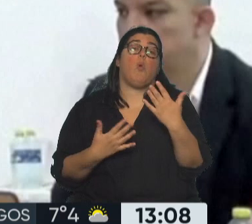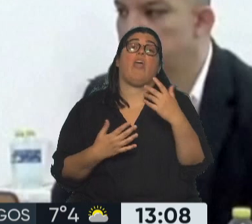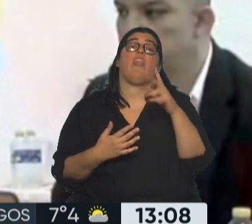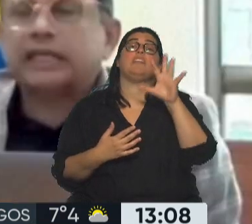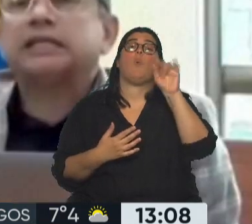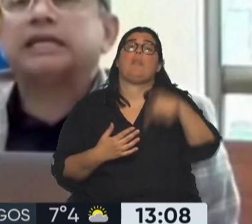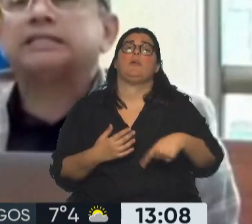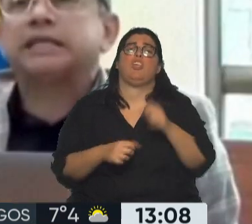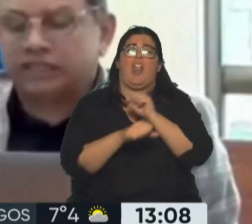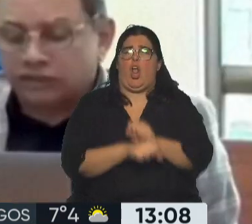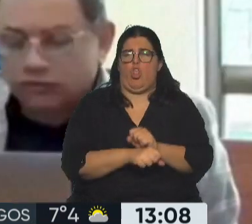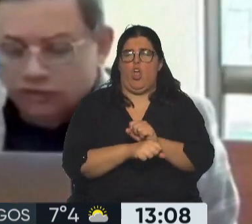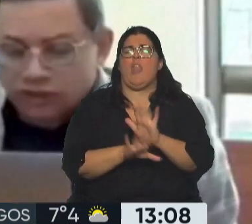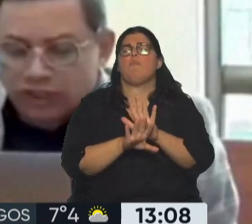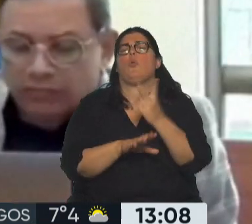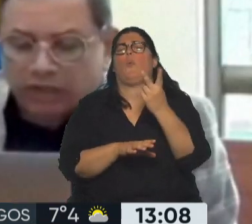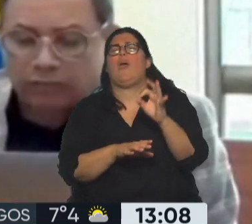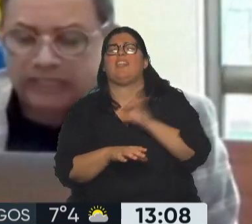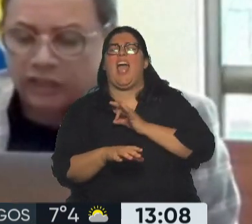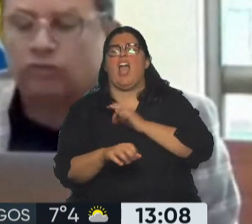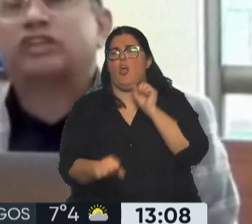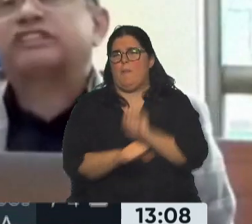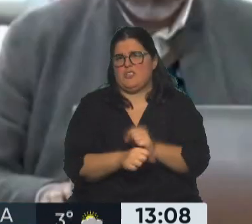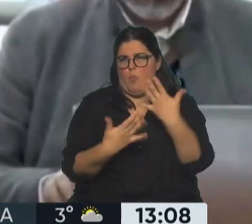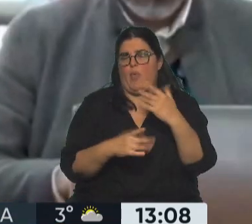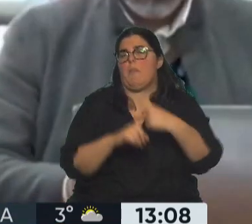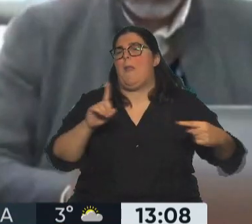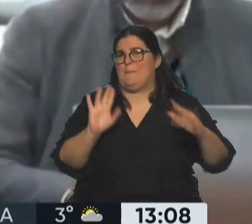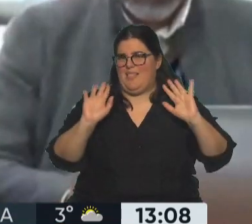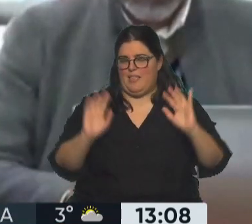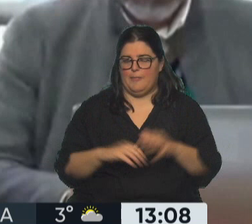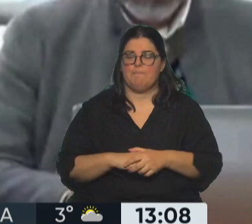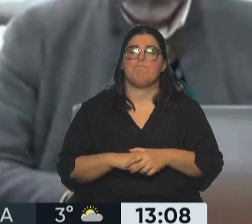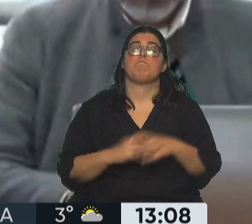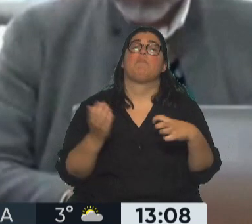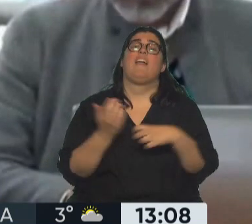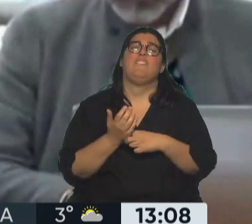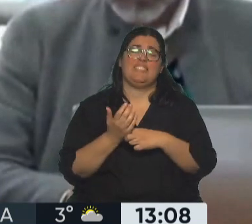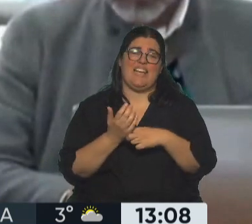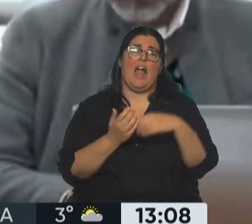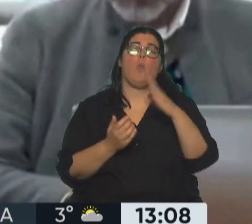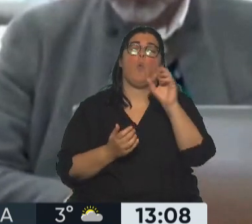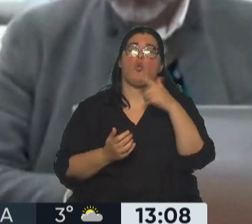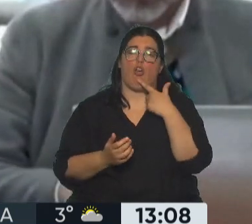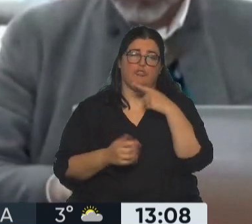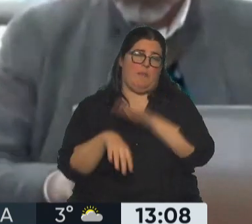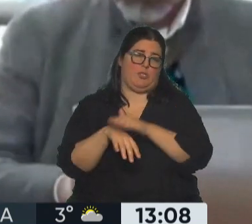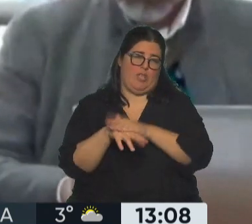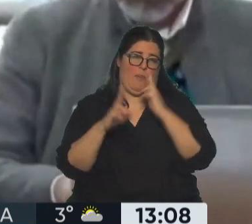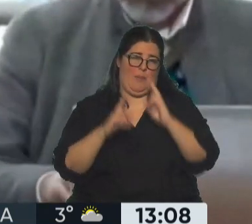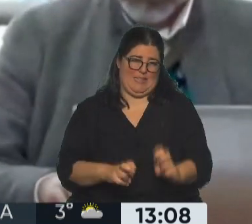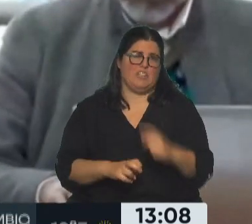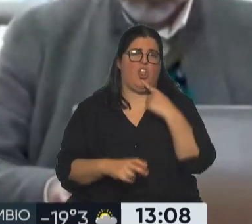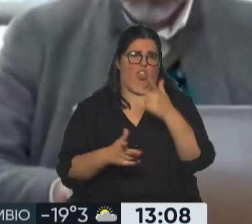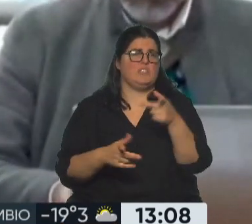establecida entre 12 y 20 años de prisión. En esa audiencia, el fiscal Mario Burgos, a cargo de la investigación, aseguró que el hijo